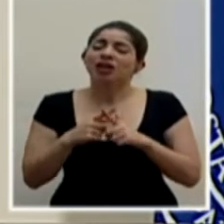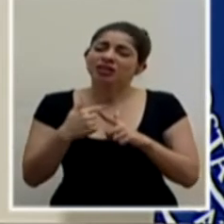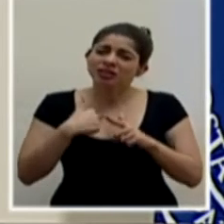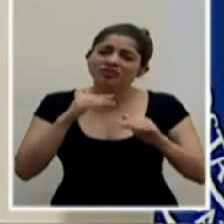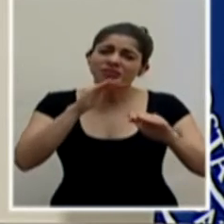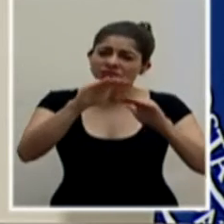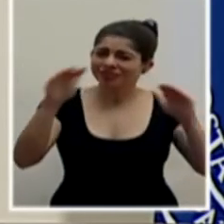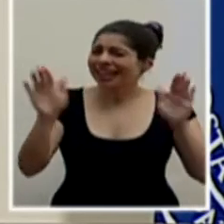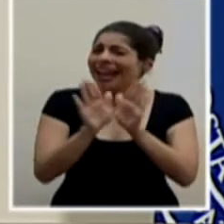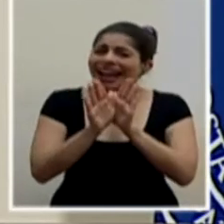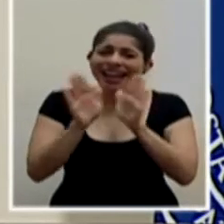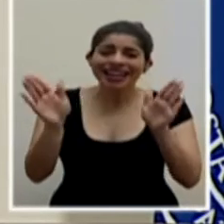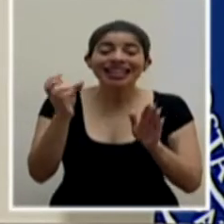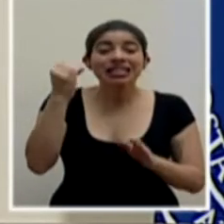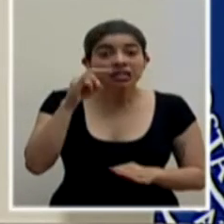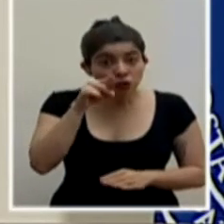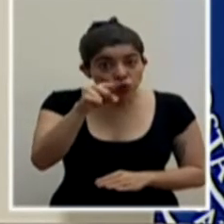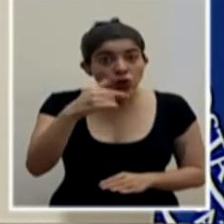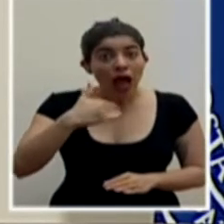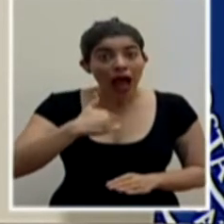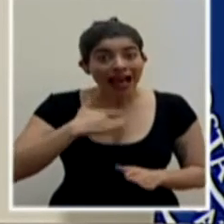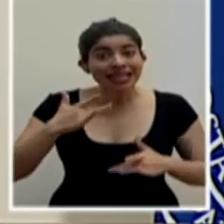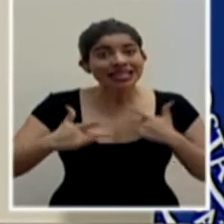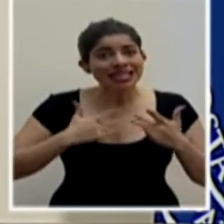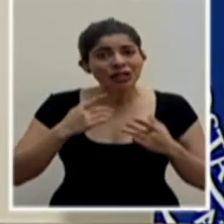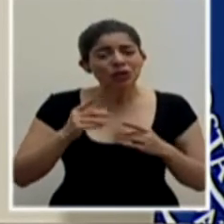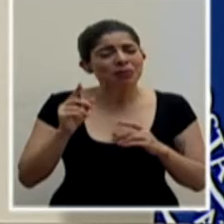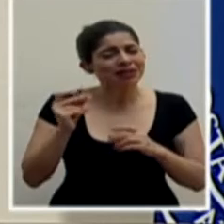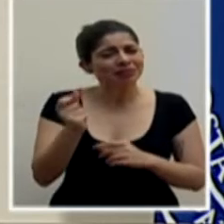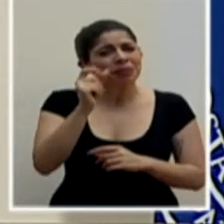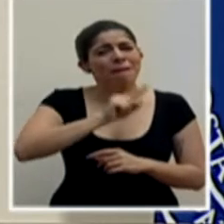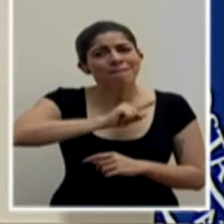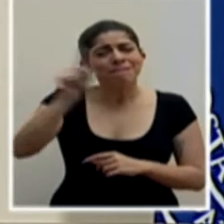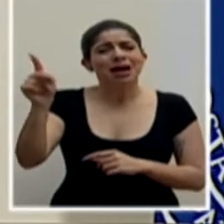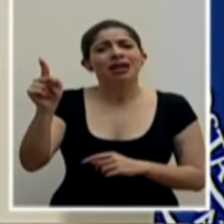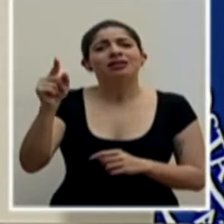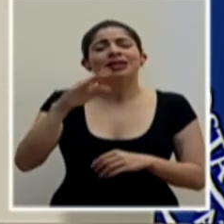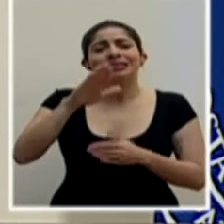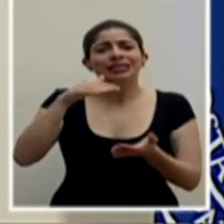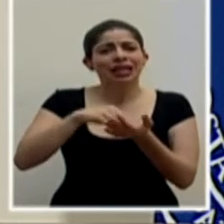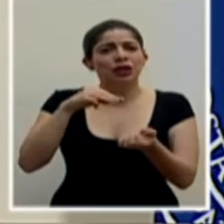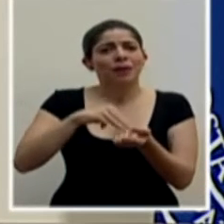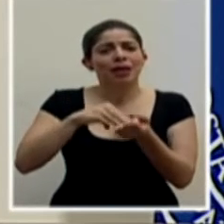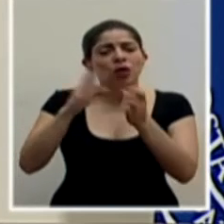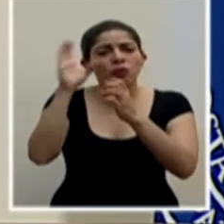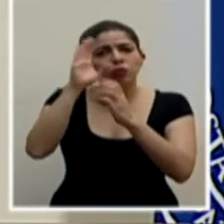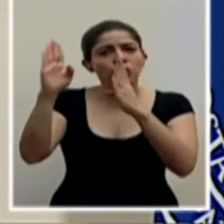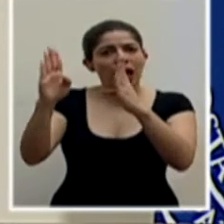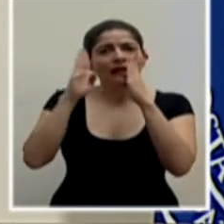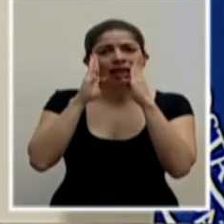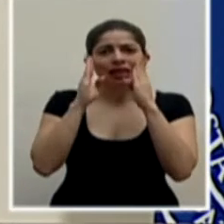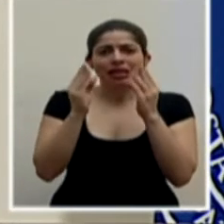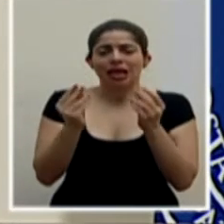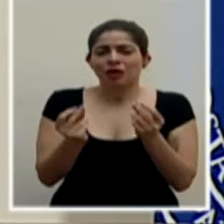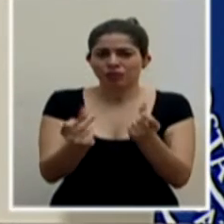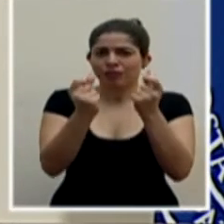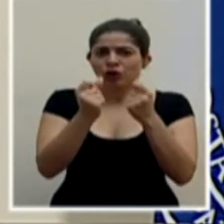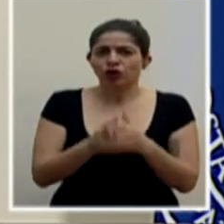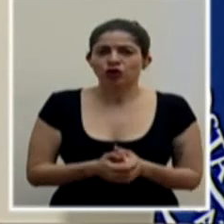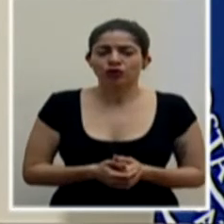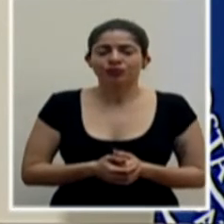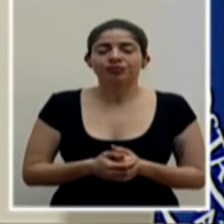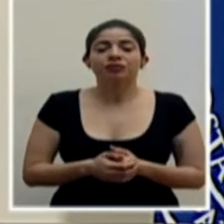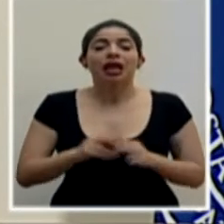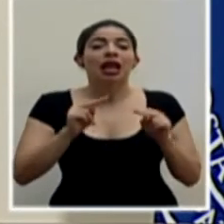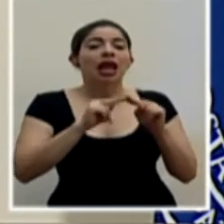general aquí es, si tiene síntomas, busque atención en un centro médico lo antes posible. La Nación